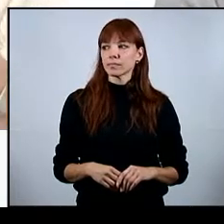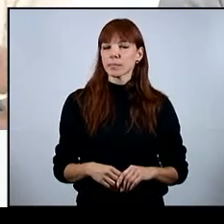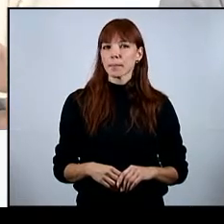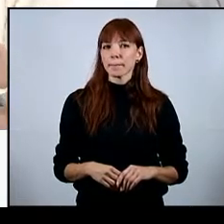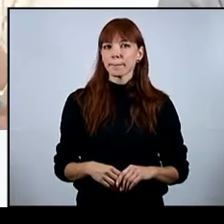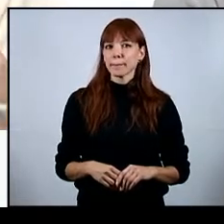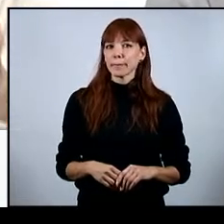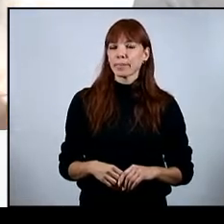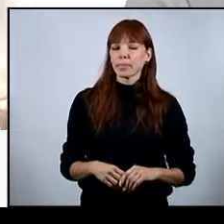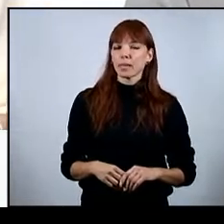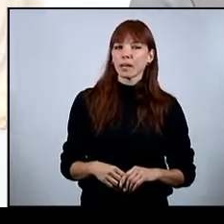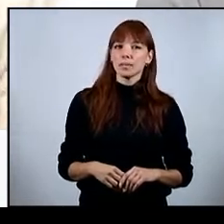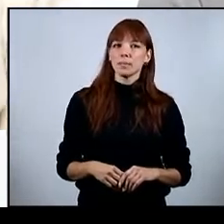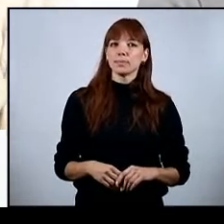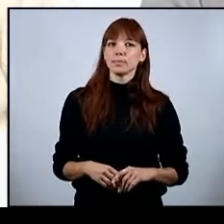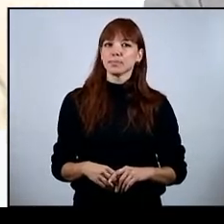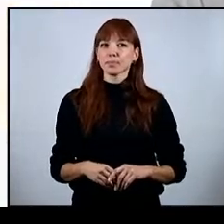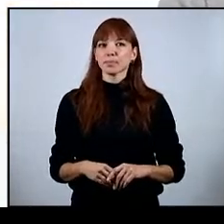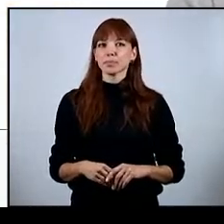No se oye.